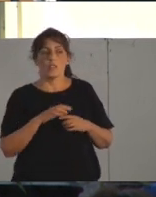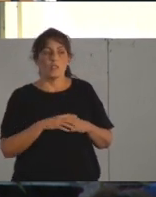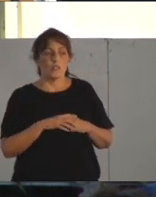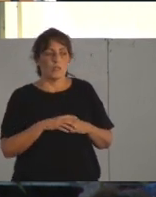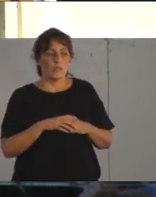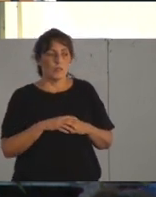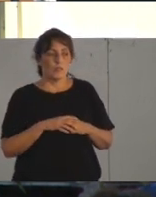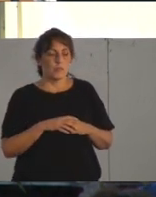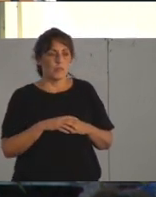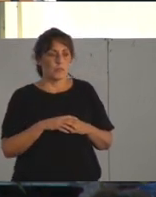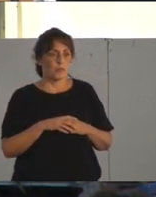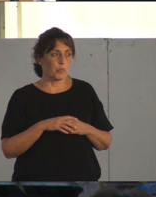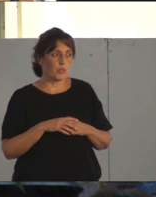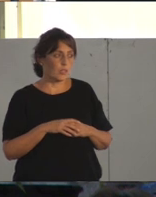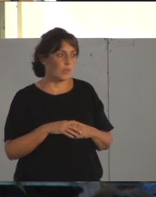y en eso seguiremos.